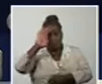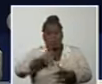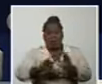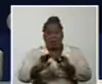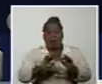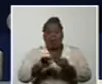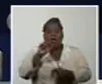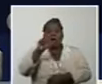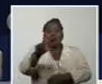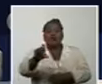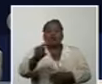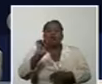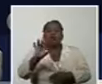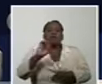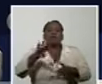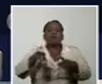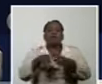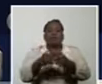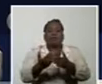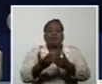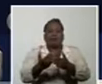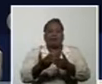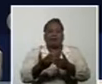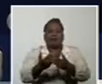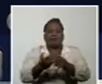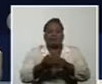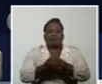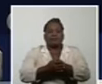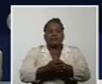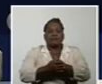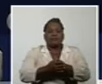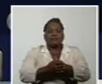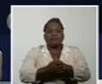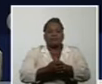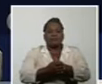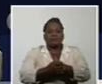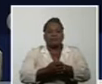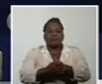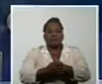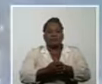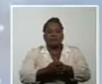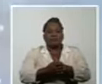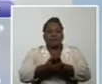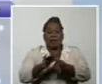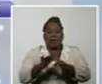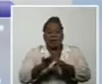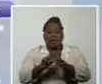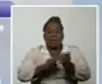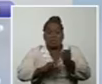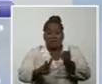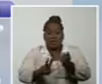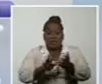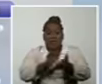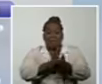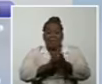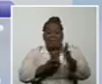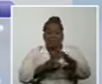últimos 15 días. Y de esta forma podemos decir que la provincia de Matanza